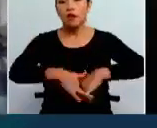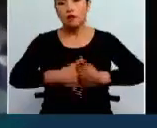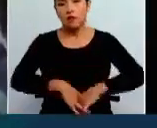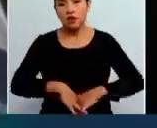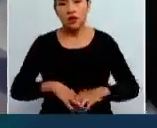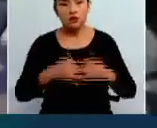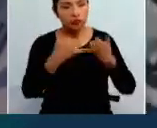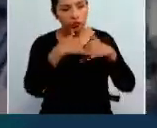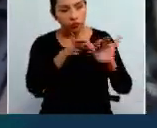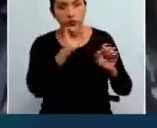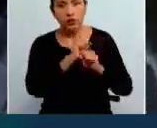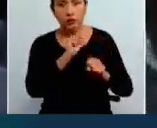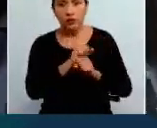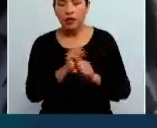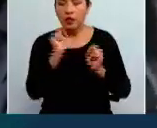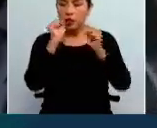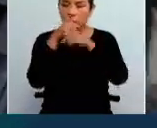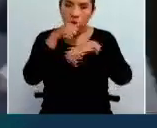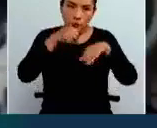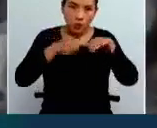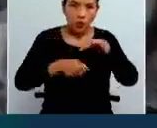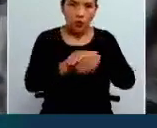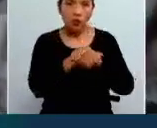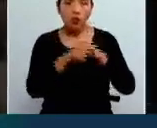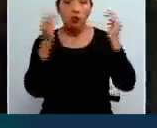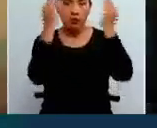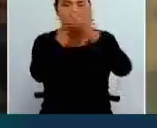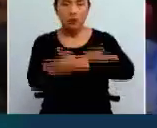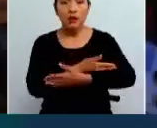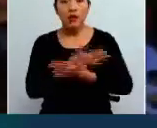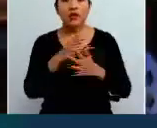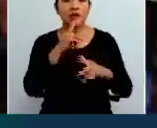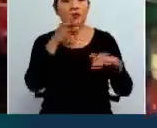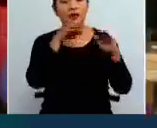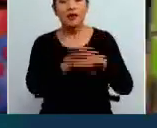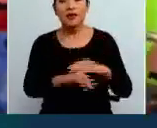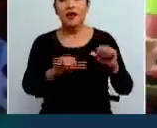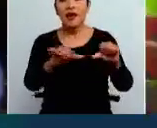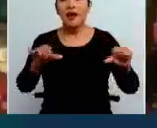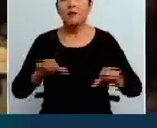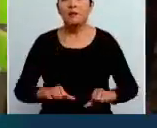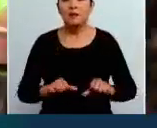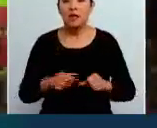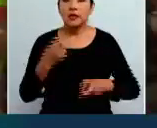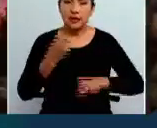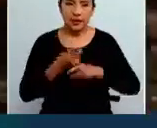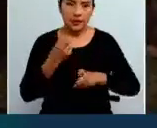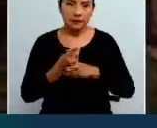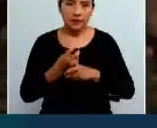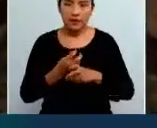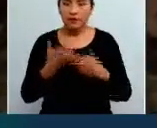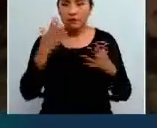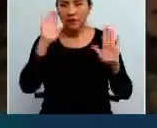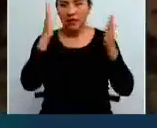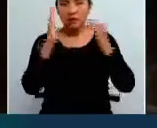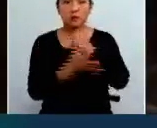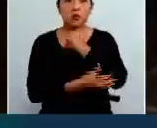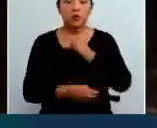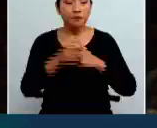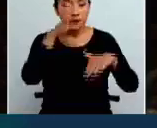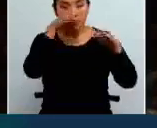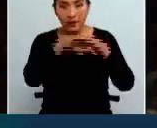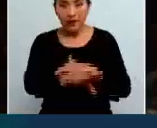de cocaína hábilmente camuflado en ambientes de condiciones precarias. Asimismo, dentro de los ambientes